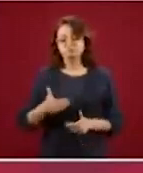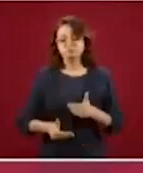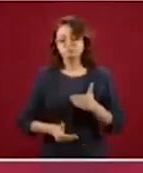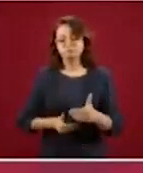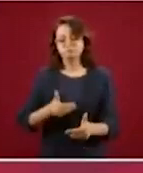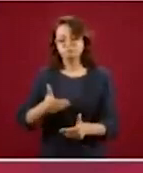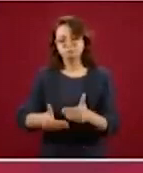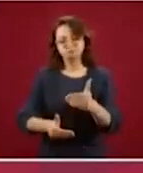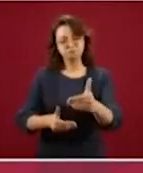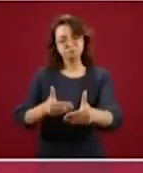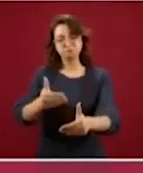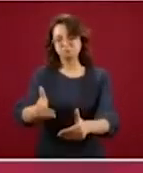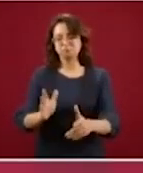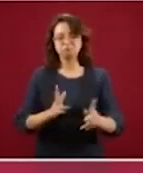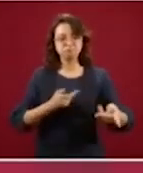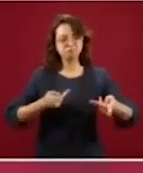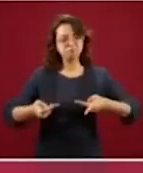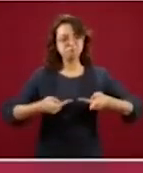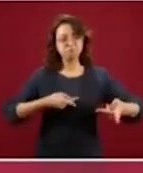y